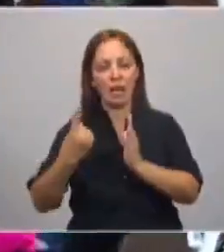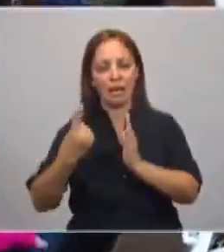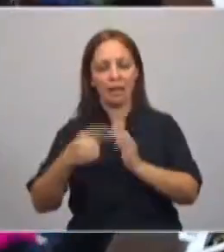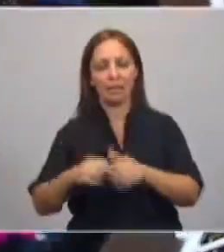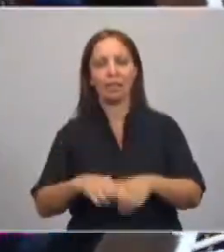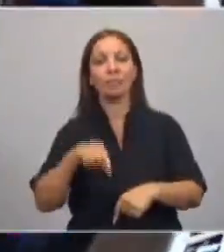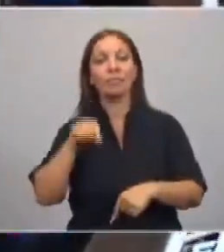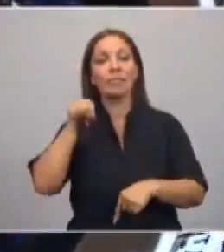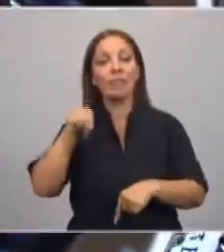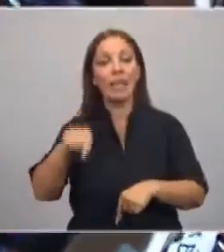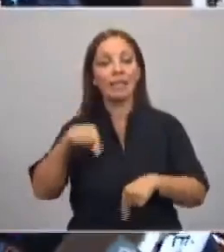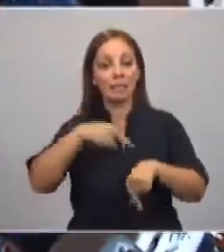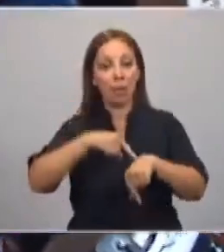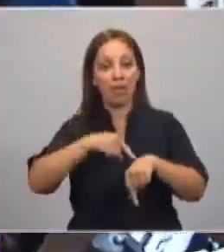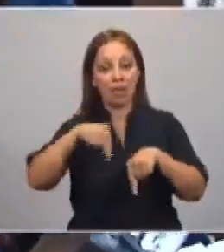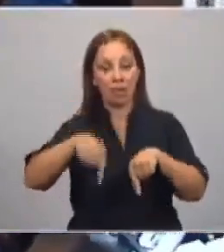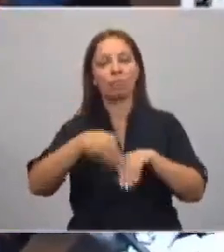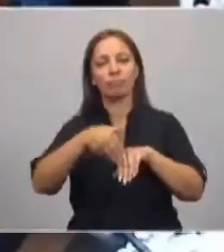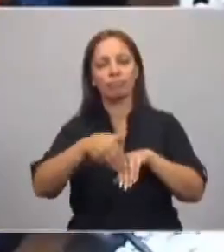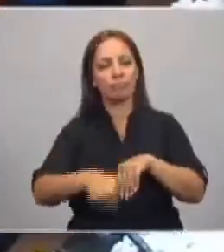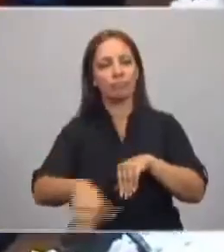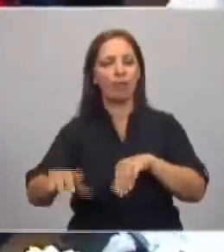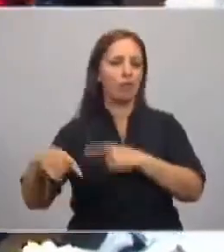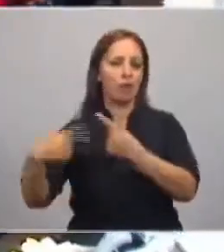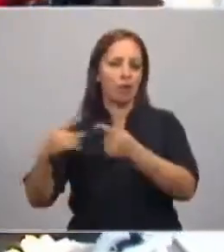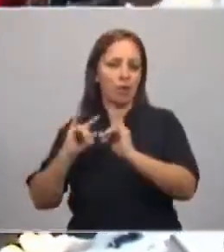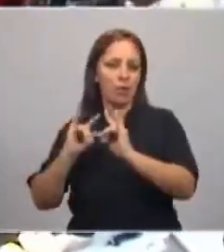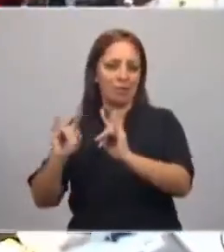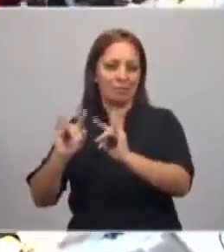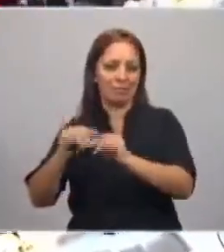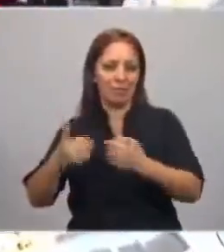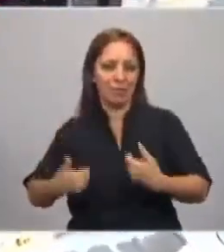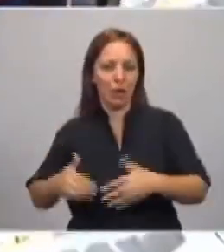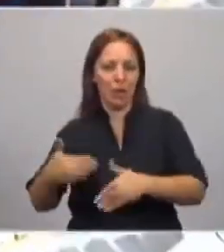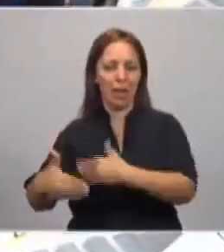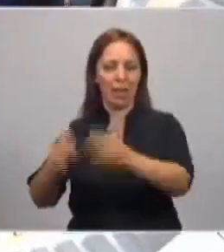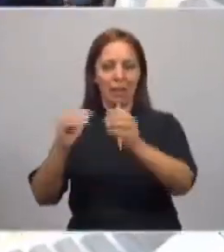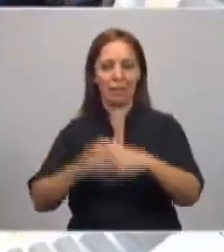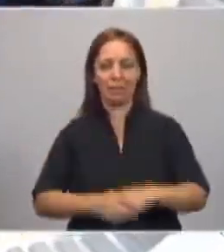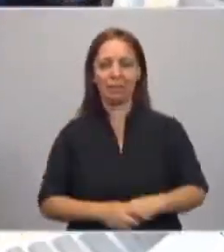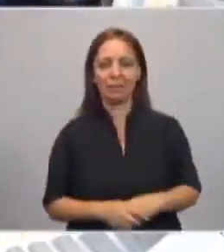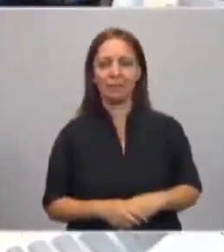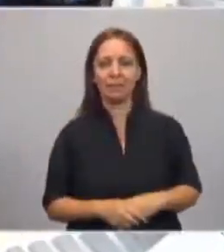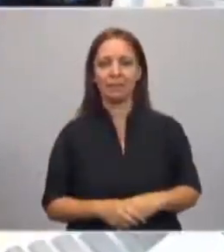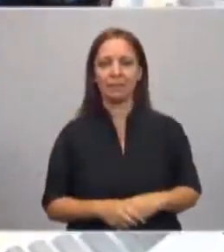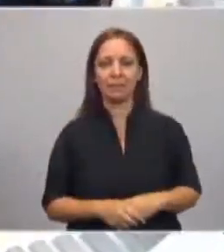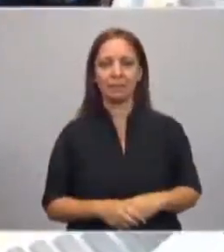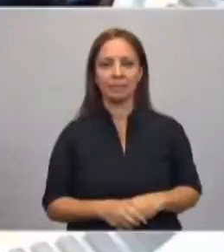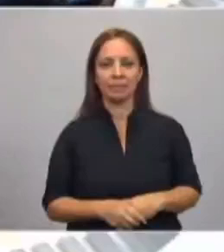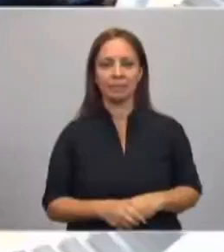emisora que a partir de este momento continúa con su programación habitual.